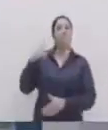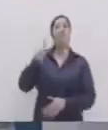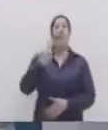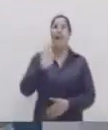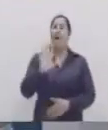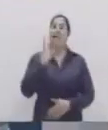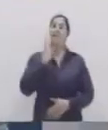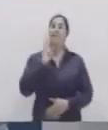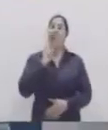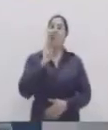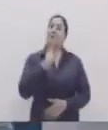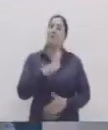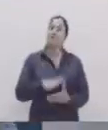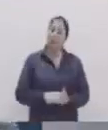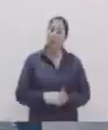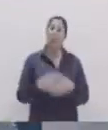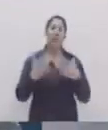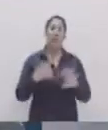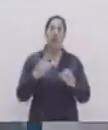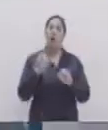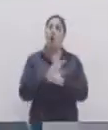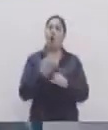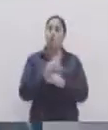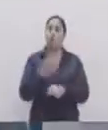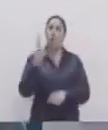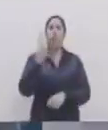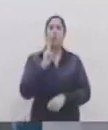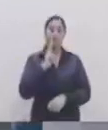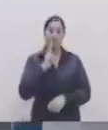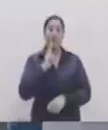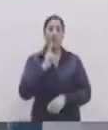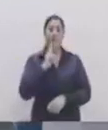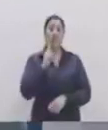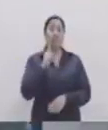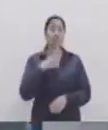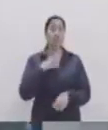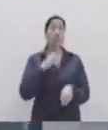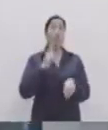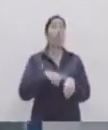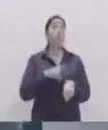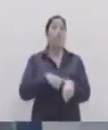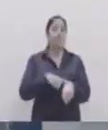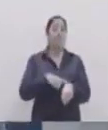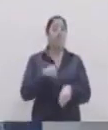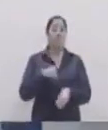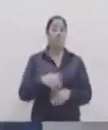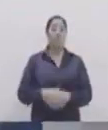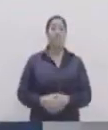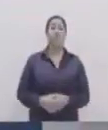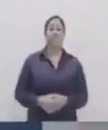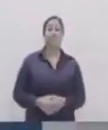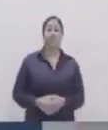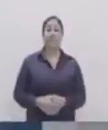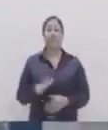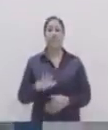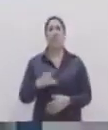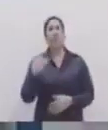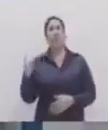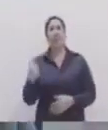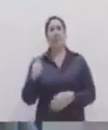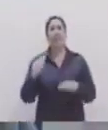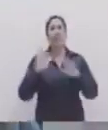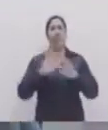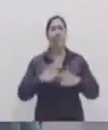por medio. Exacto, tenemos una conjugación y un tiempo. Ahora, con esta muñequita, vamos a hacer una oración.